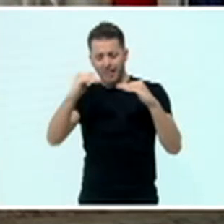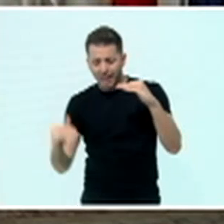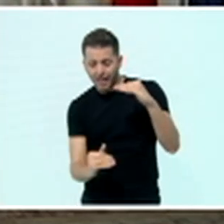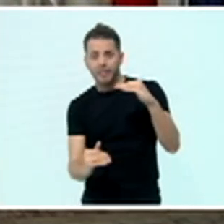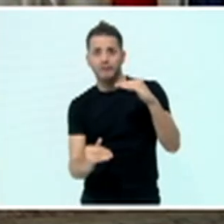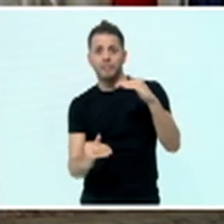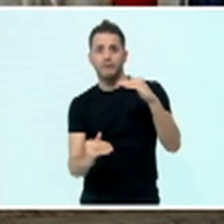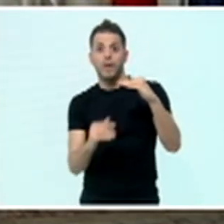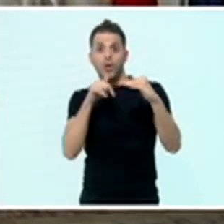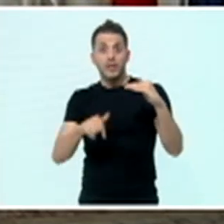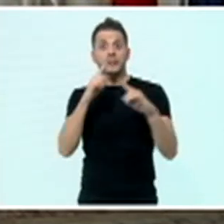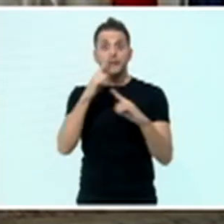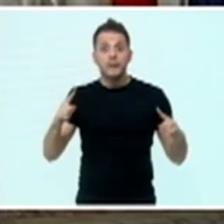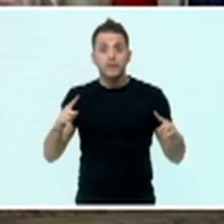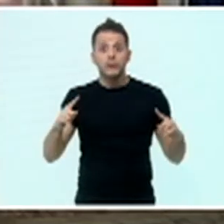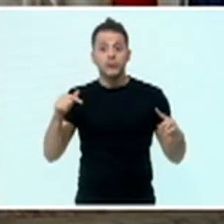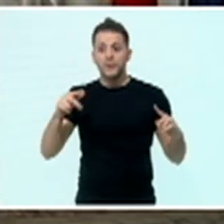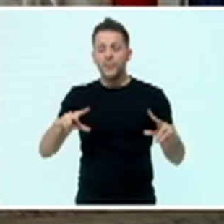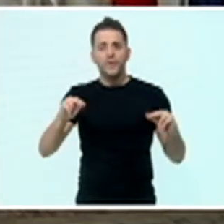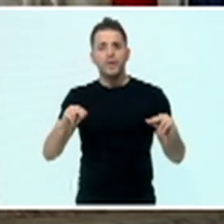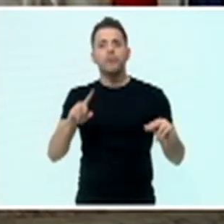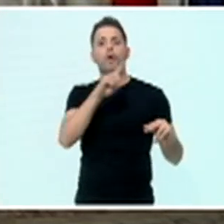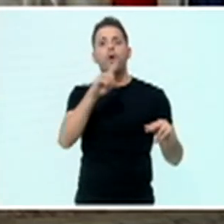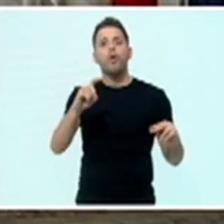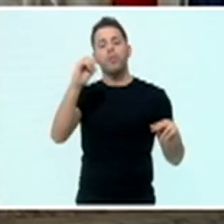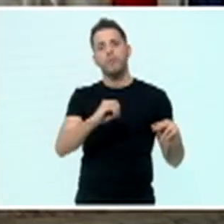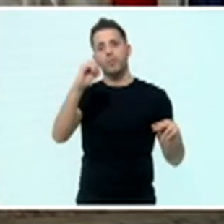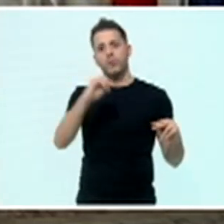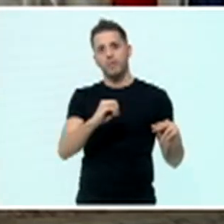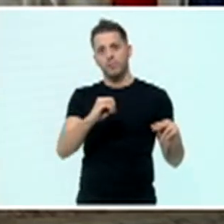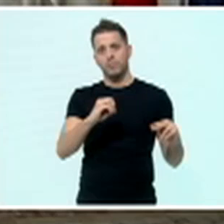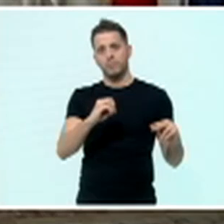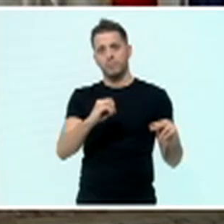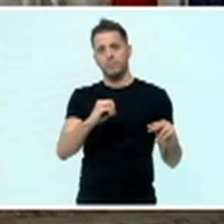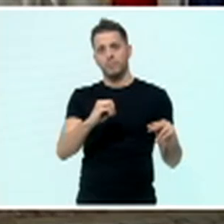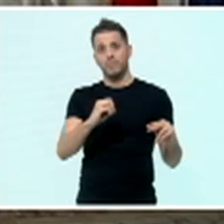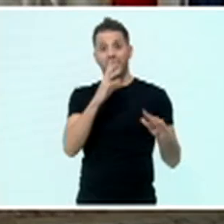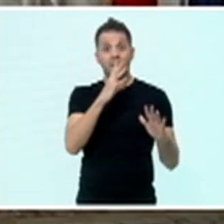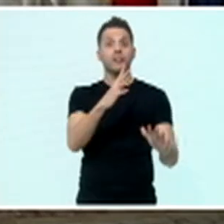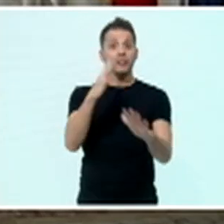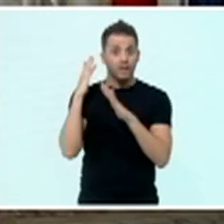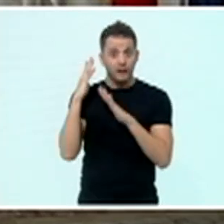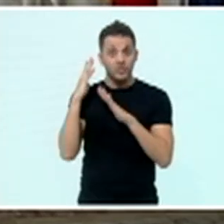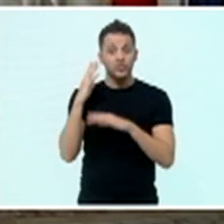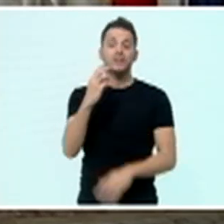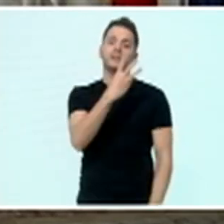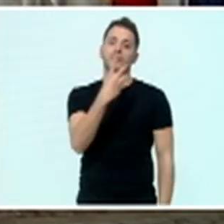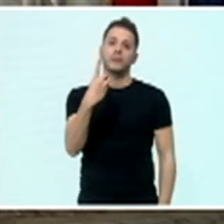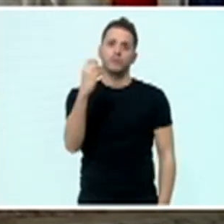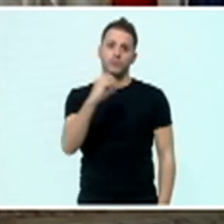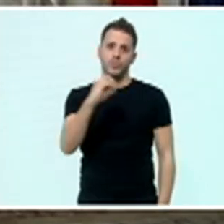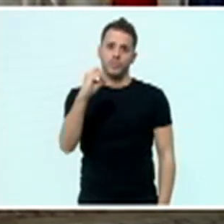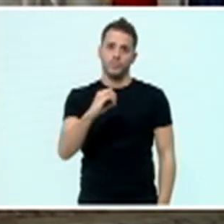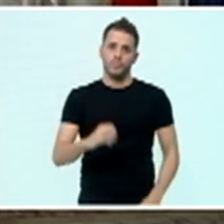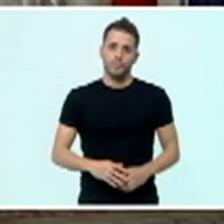precisamente ni más ni menos que con un 11%. Hace 10 estábamos en el 31%. Y